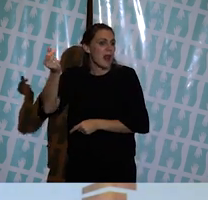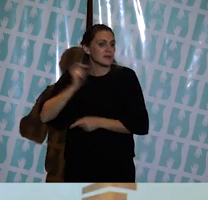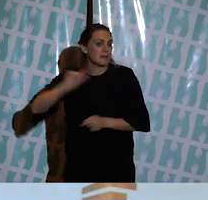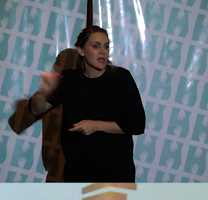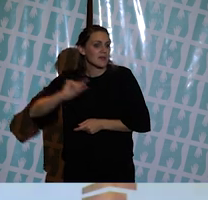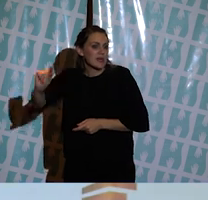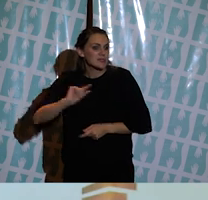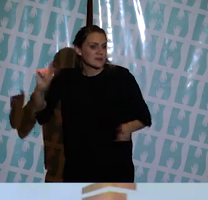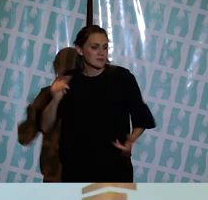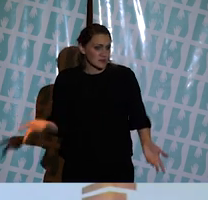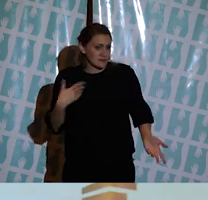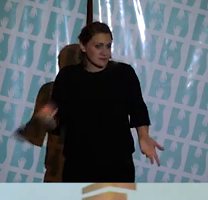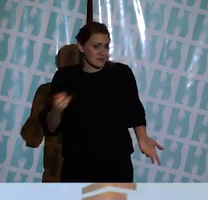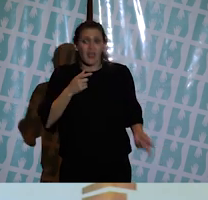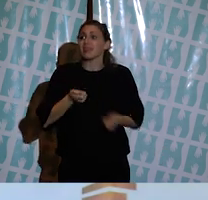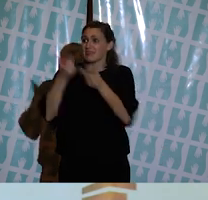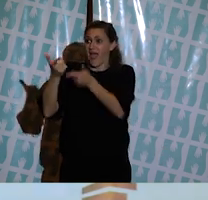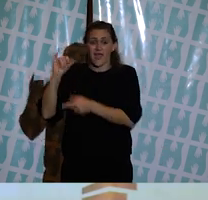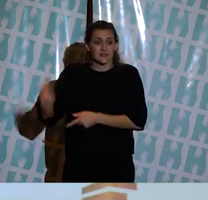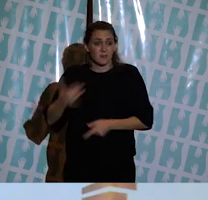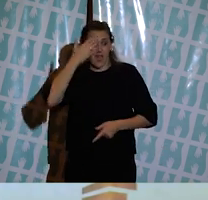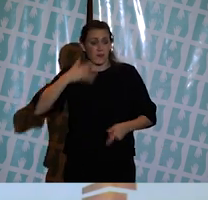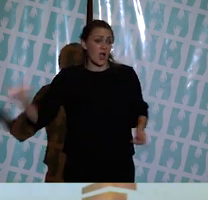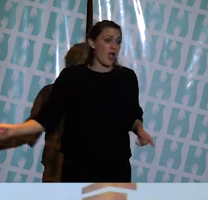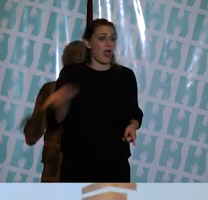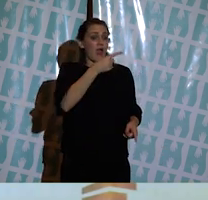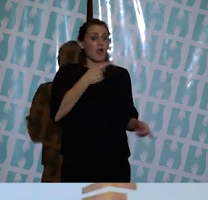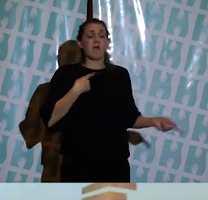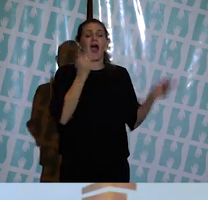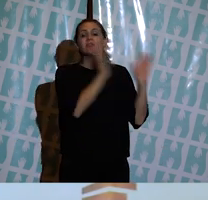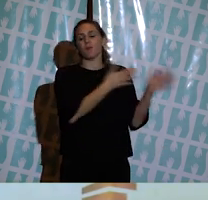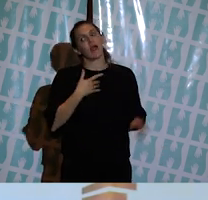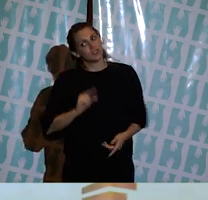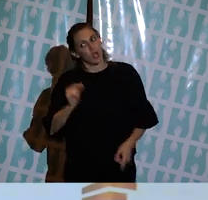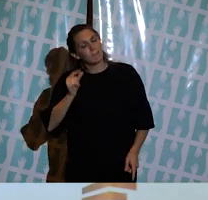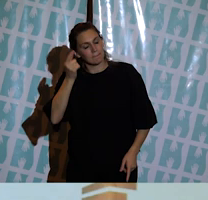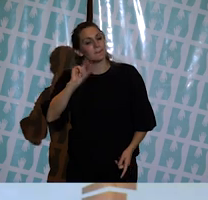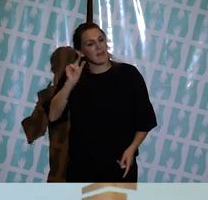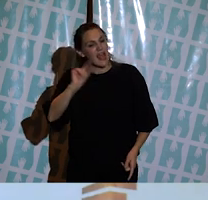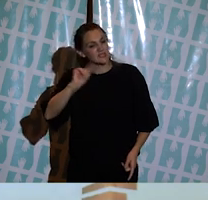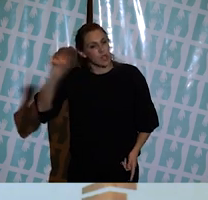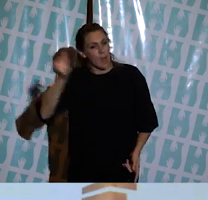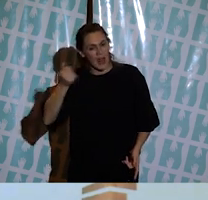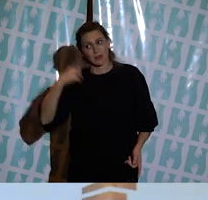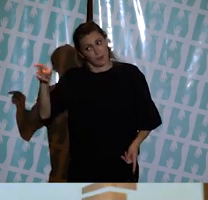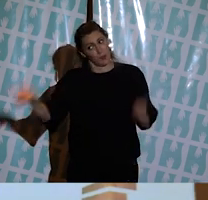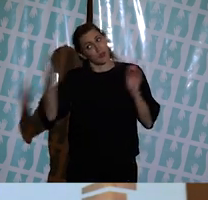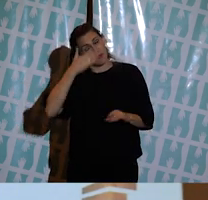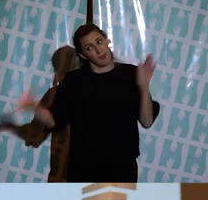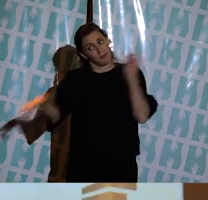No, darle la plata para que después haga un tratamiento, que no lo hace porque ya no tiene el dolor que lo impulsa a hacer el tratamiento.